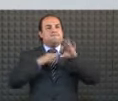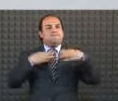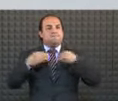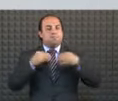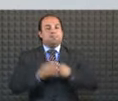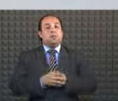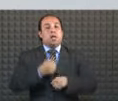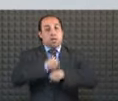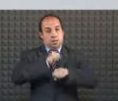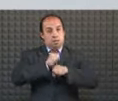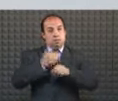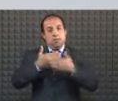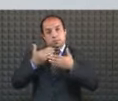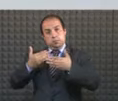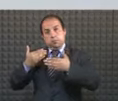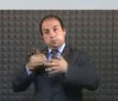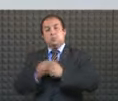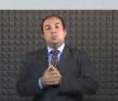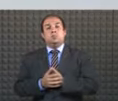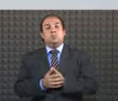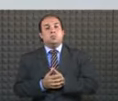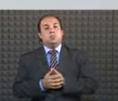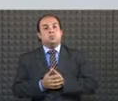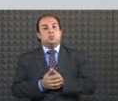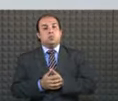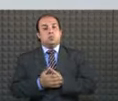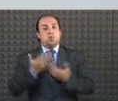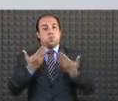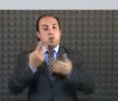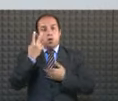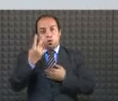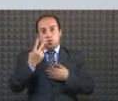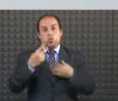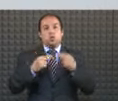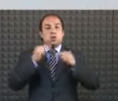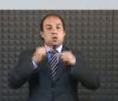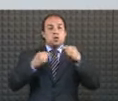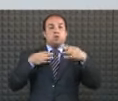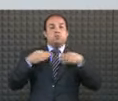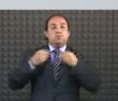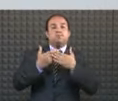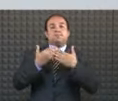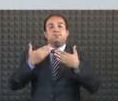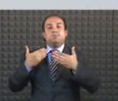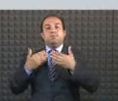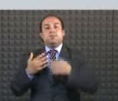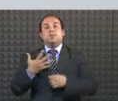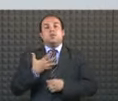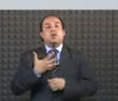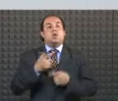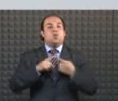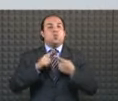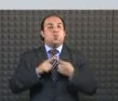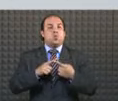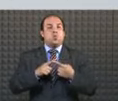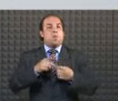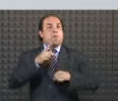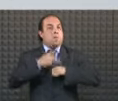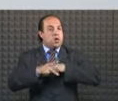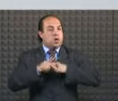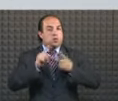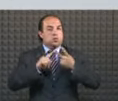las semanas previas, a las 2 olas anteriores, justo por lo que se señalaba, la letalidad y la mortalidad. Pero